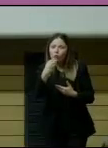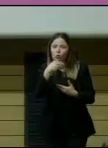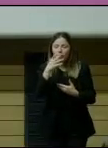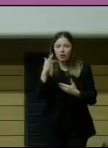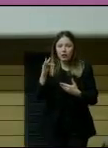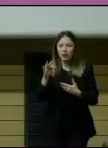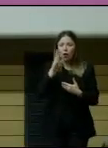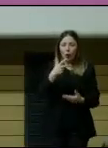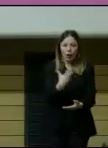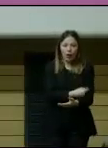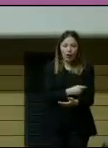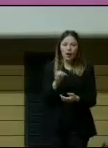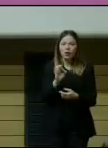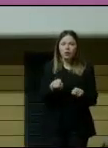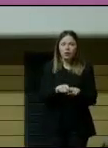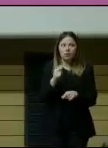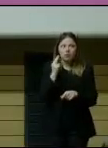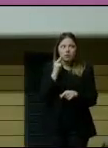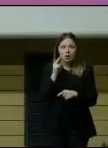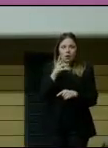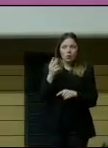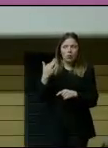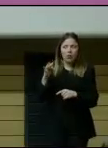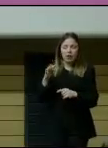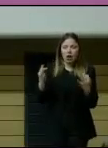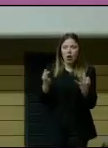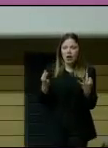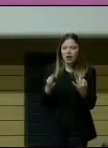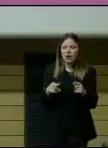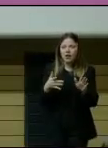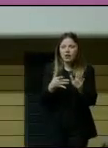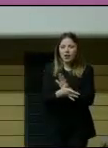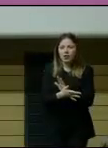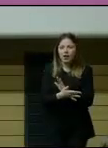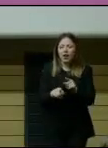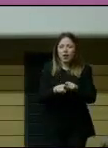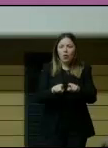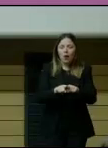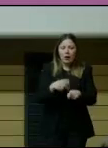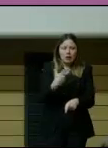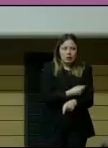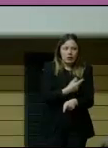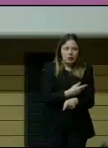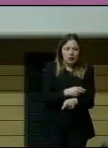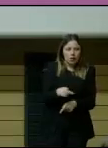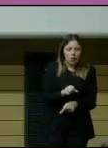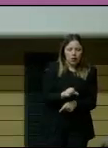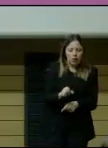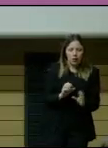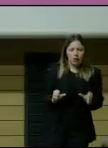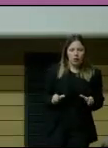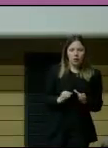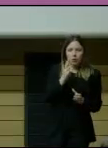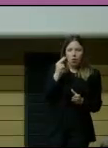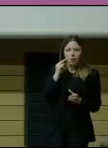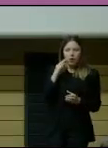consumidores de heroína, porque consumidores también muy acojonados por la llegada del fentanilo, acopiándose en naloxona si podían allí, porque estaban presas